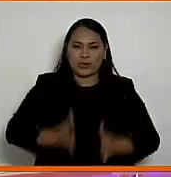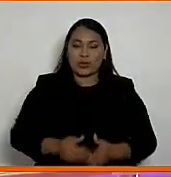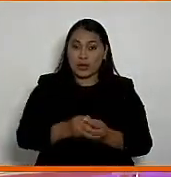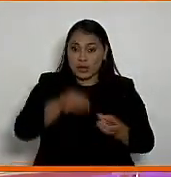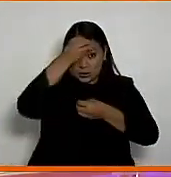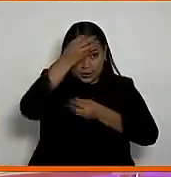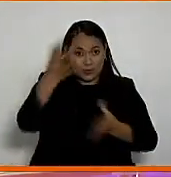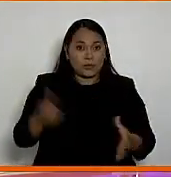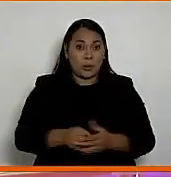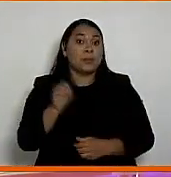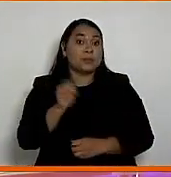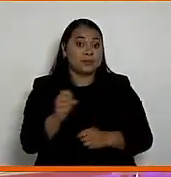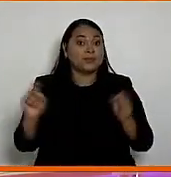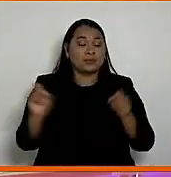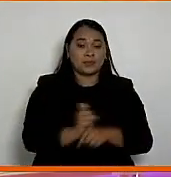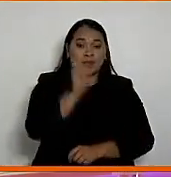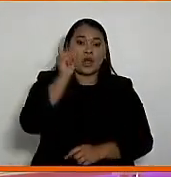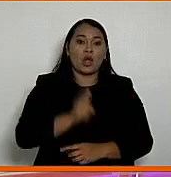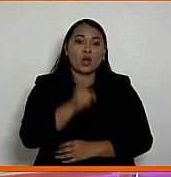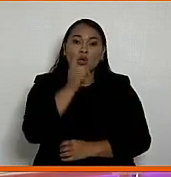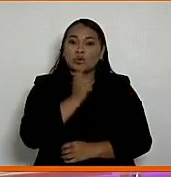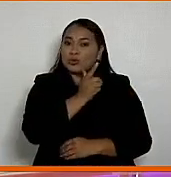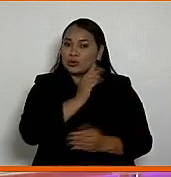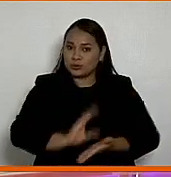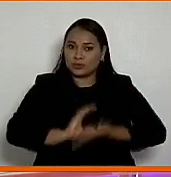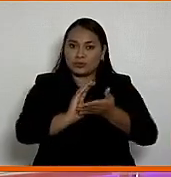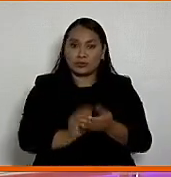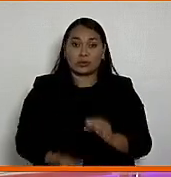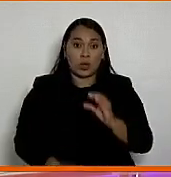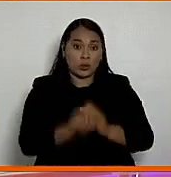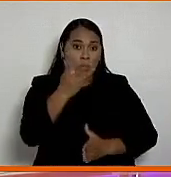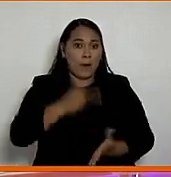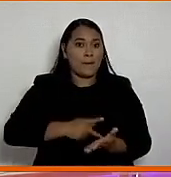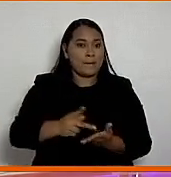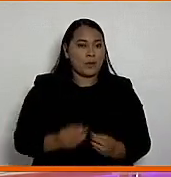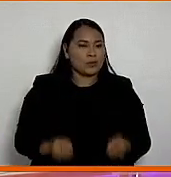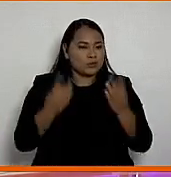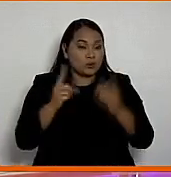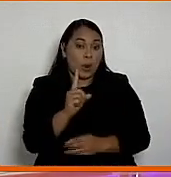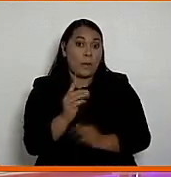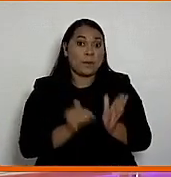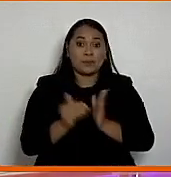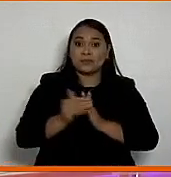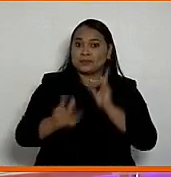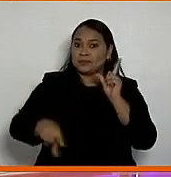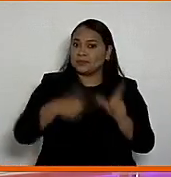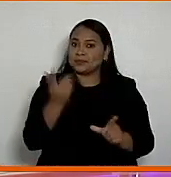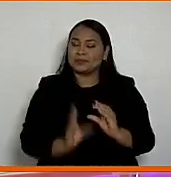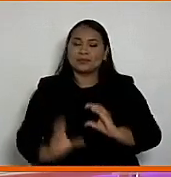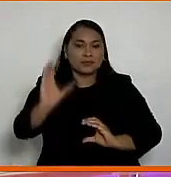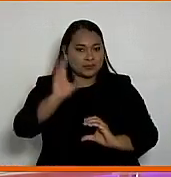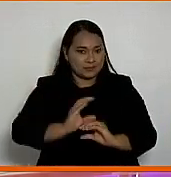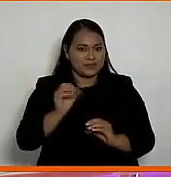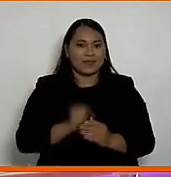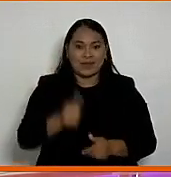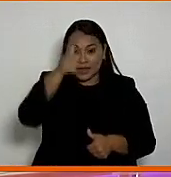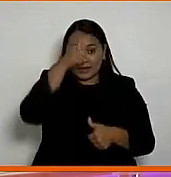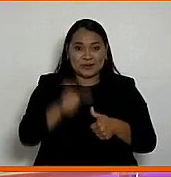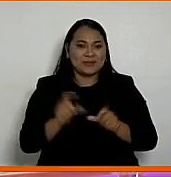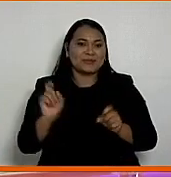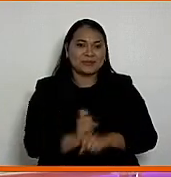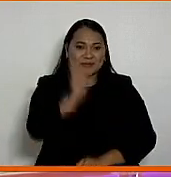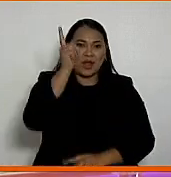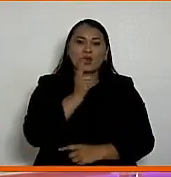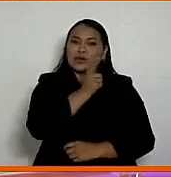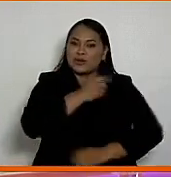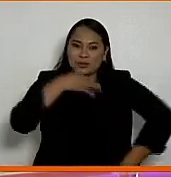que sí tuvimos ganador del Loto Super Premio. Y el nuevo monto está en 1 millón de lempiras con su jugada doble. Y recuerda que ganarse la Loto